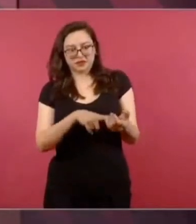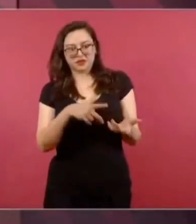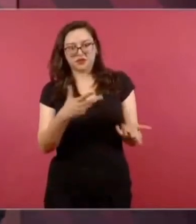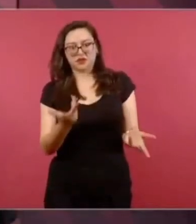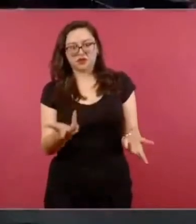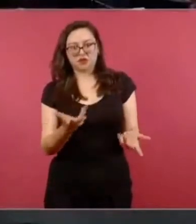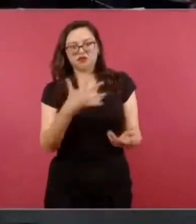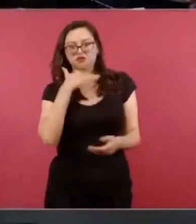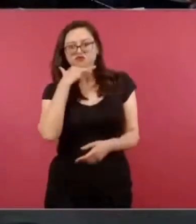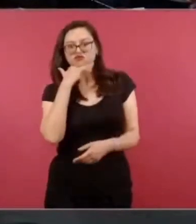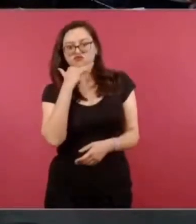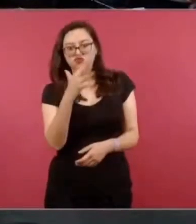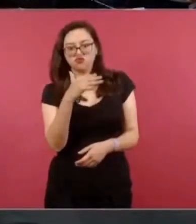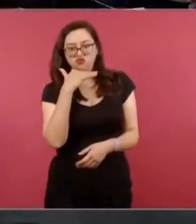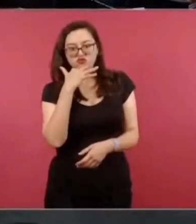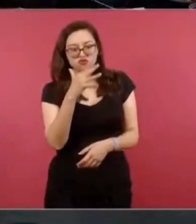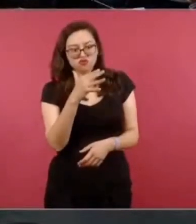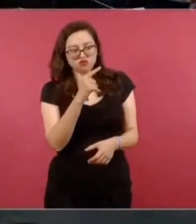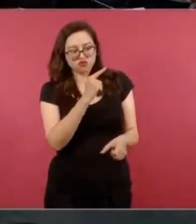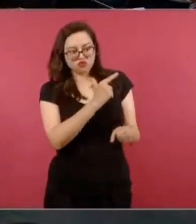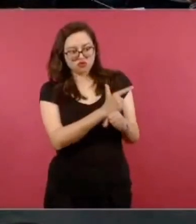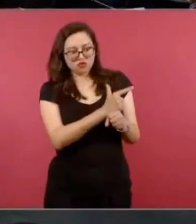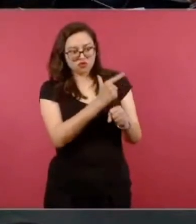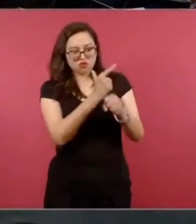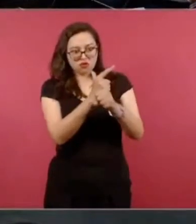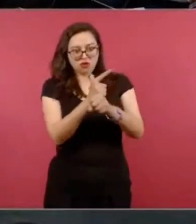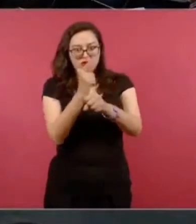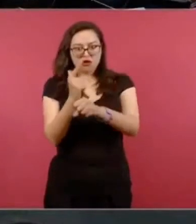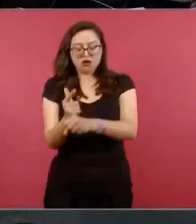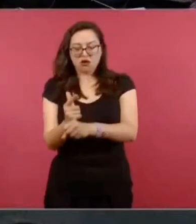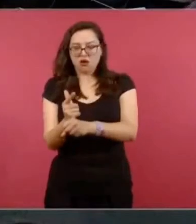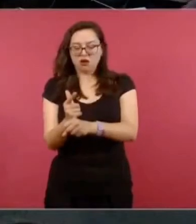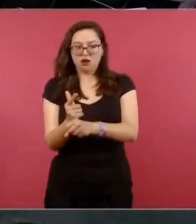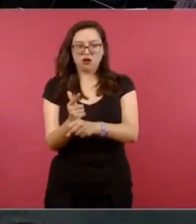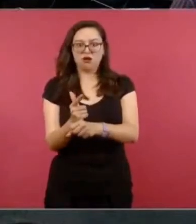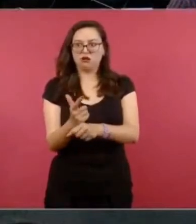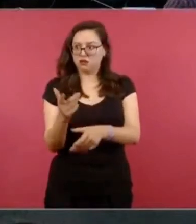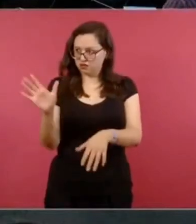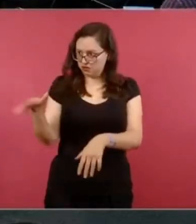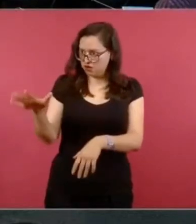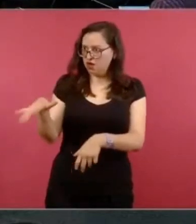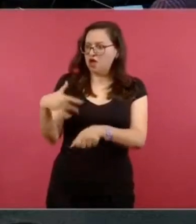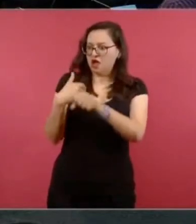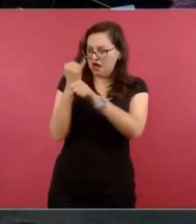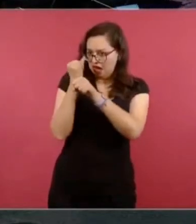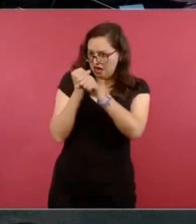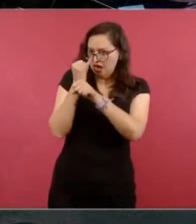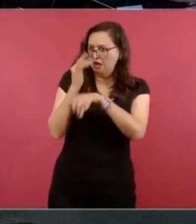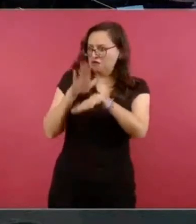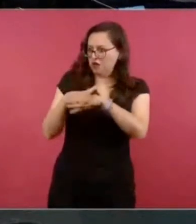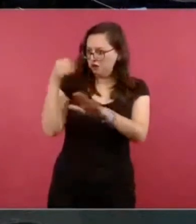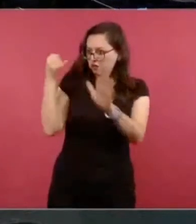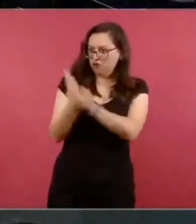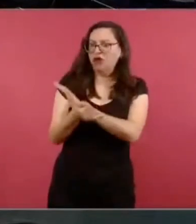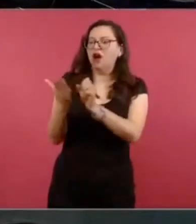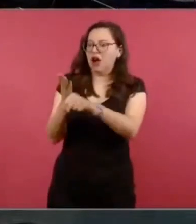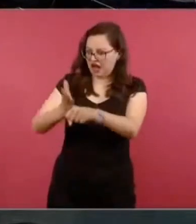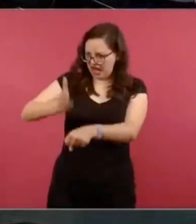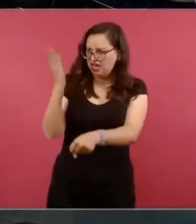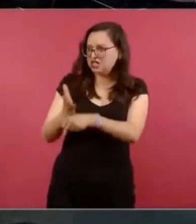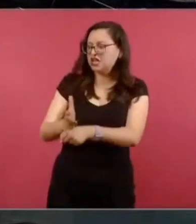en vez de pedir que se investigue y que se reparen los